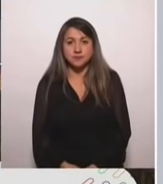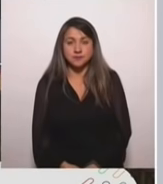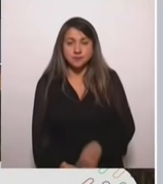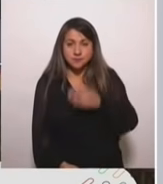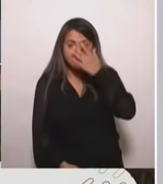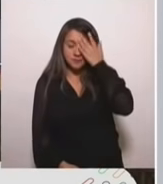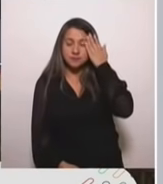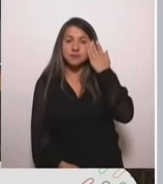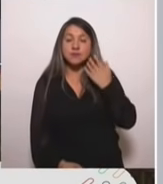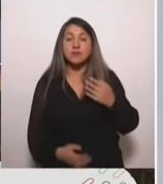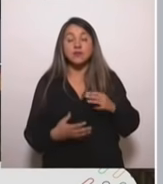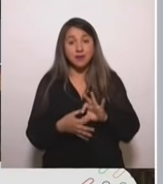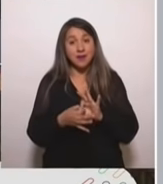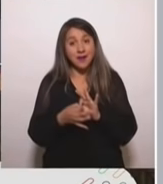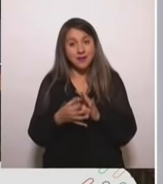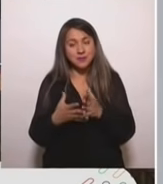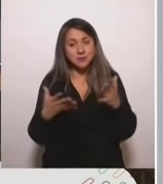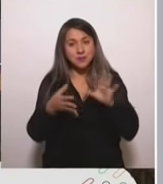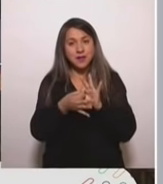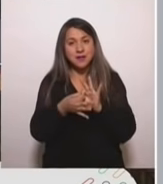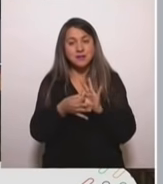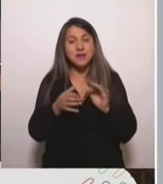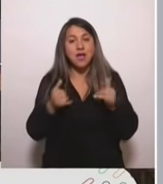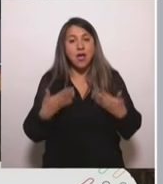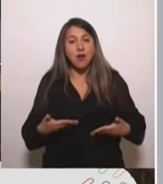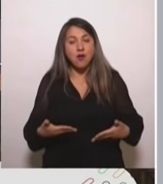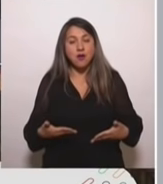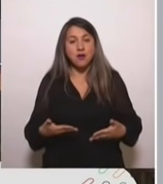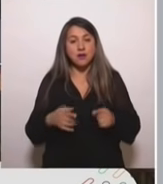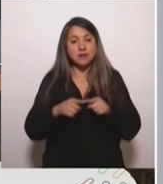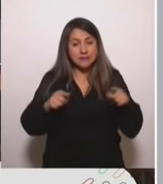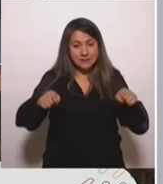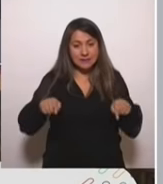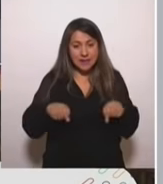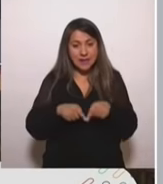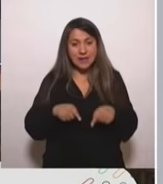está desarrollándose ahora en el Congreso Nacional en Santiago?